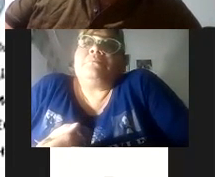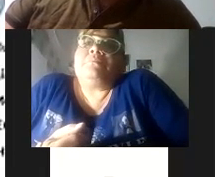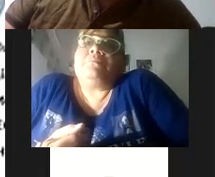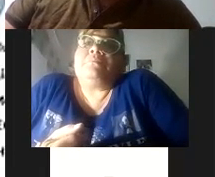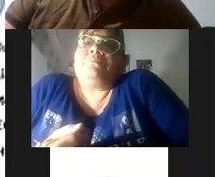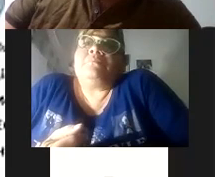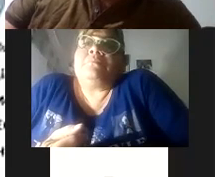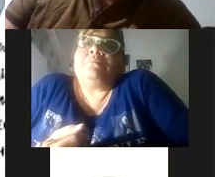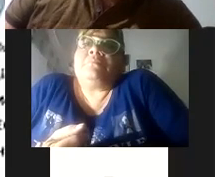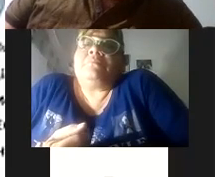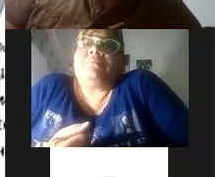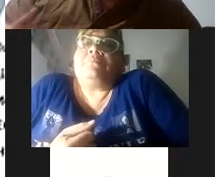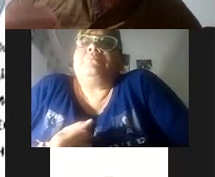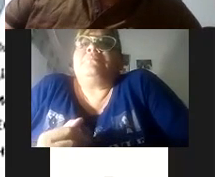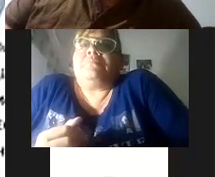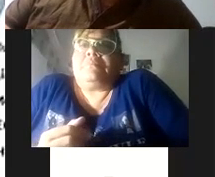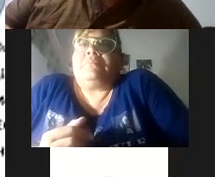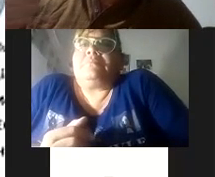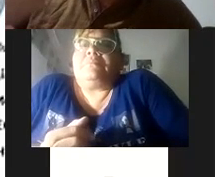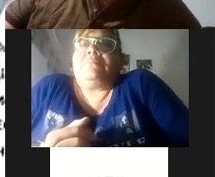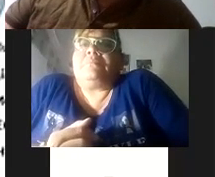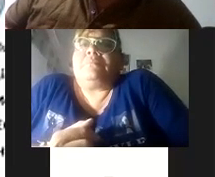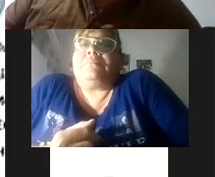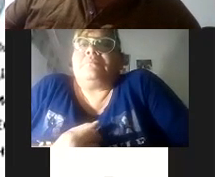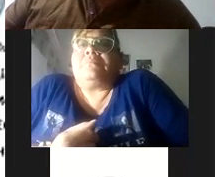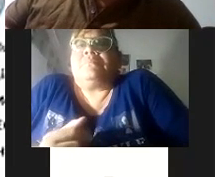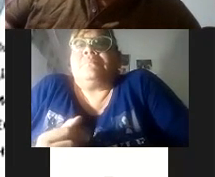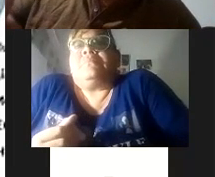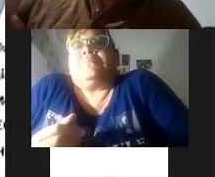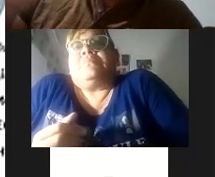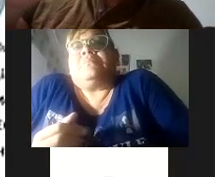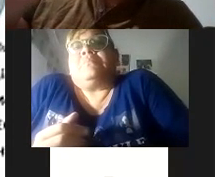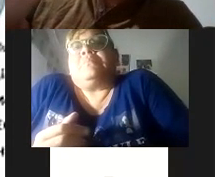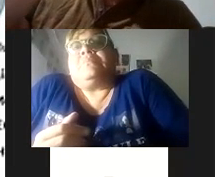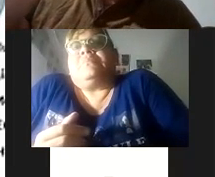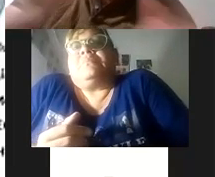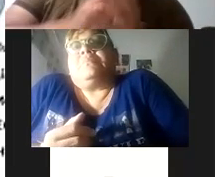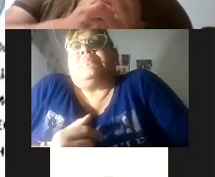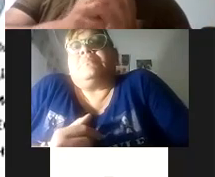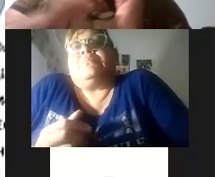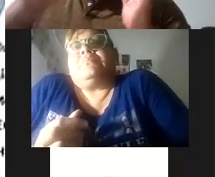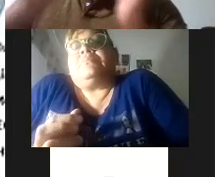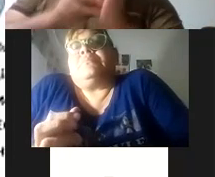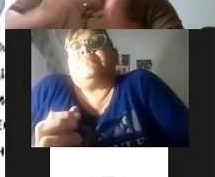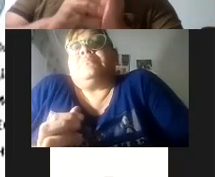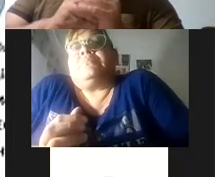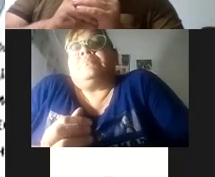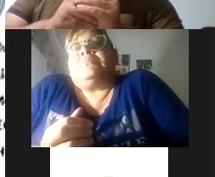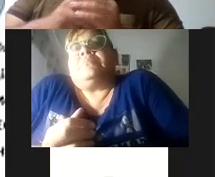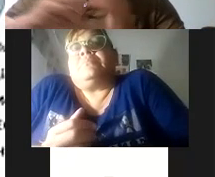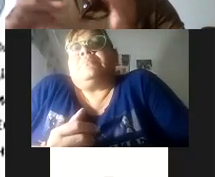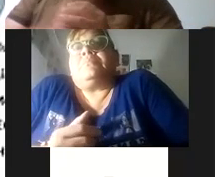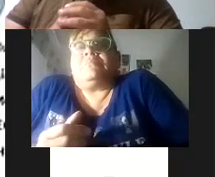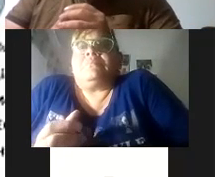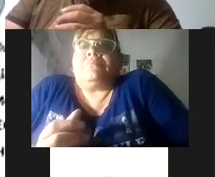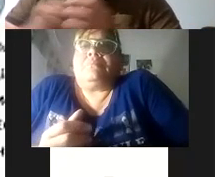muy resistentes. ¿Por qué son tan resistentes? Porque están destinadas a recibir la inserción